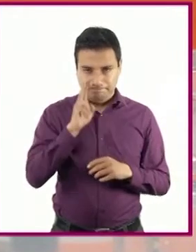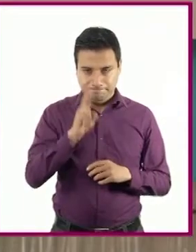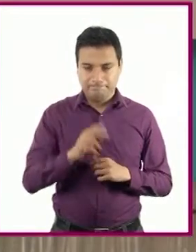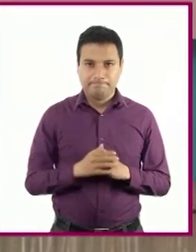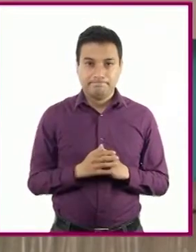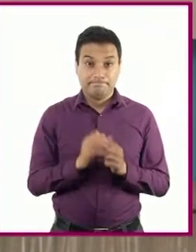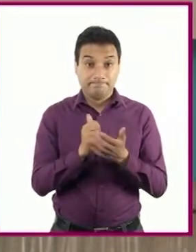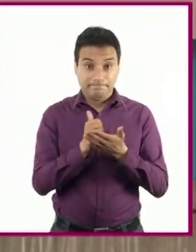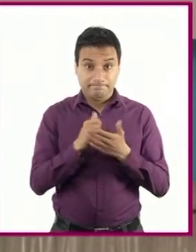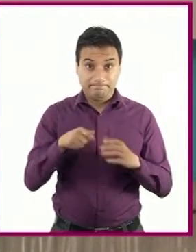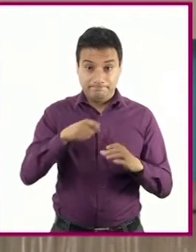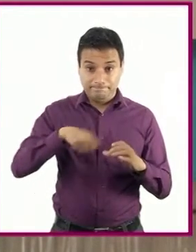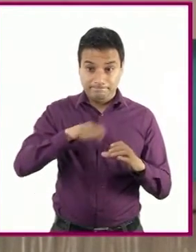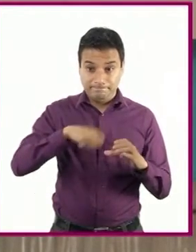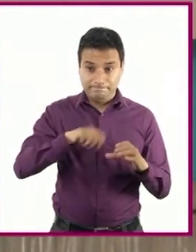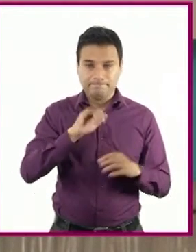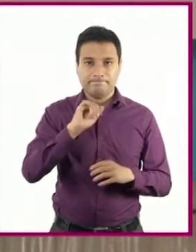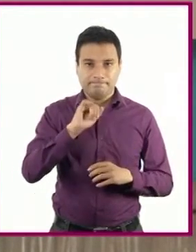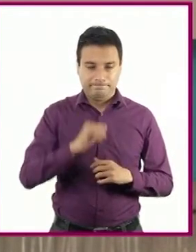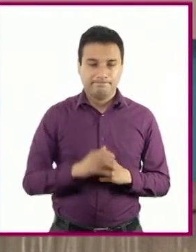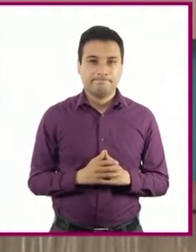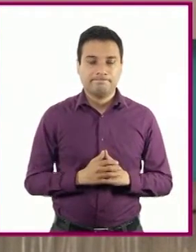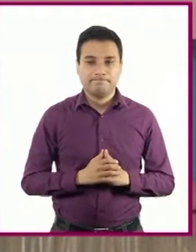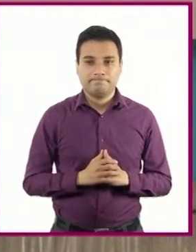¿Me ayuda a mezclar, maestra? Claro que sí.